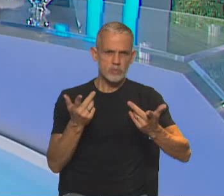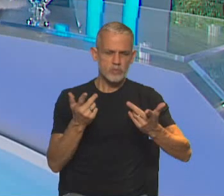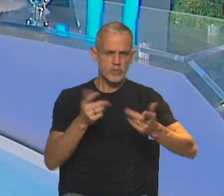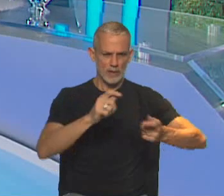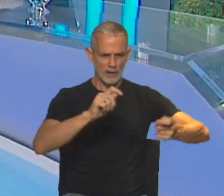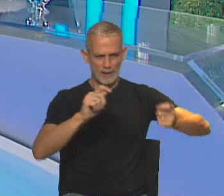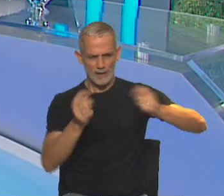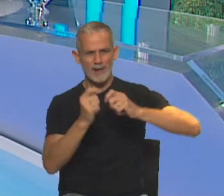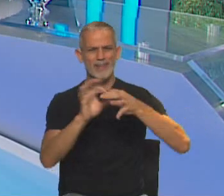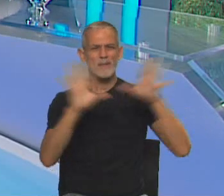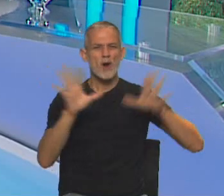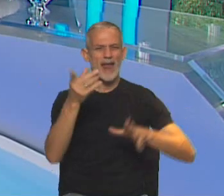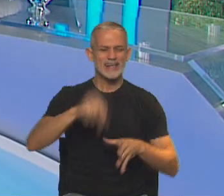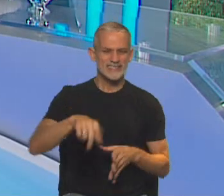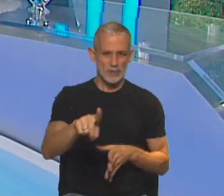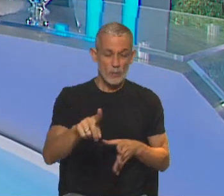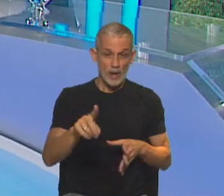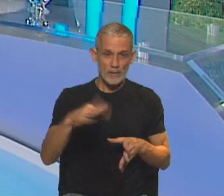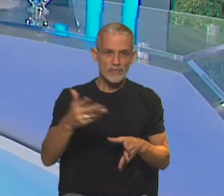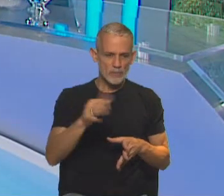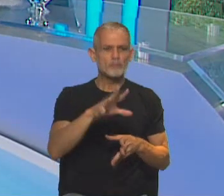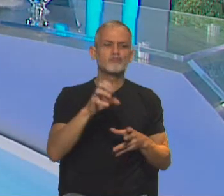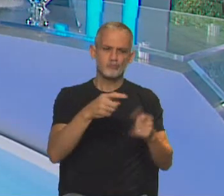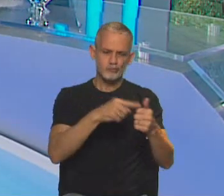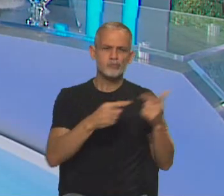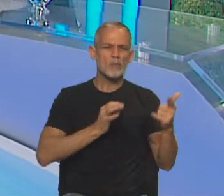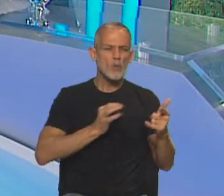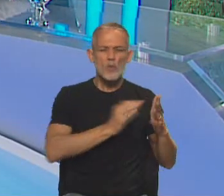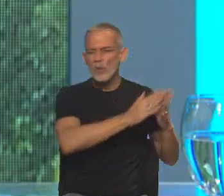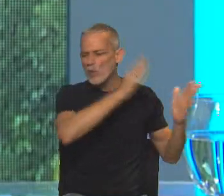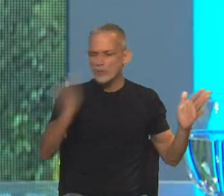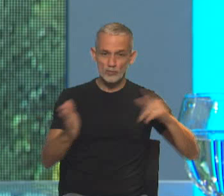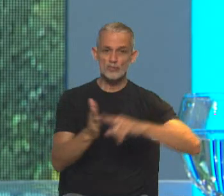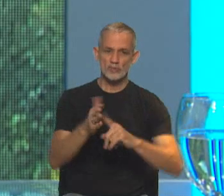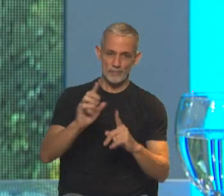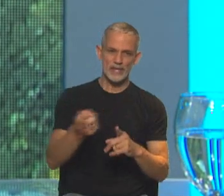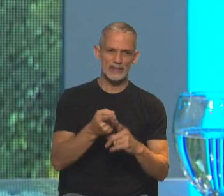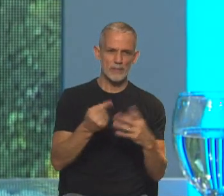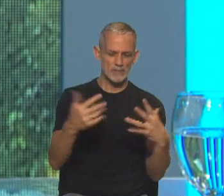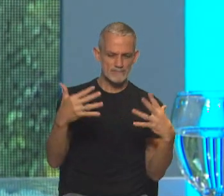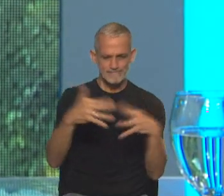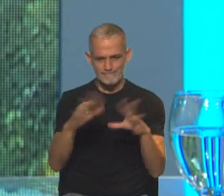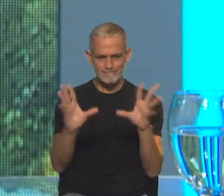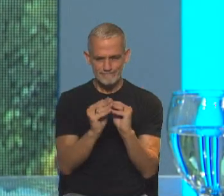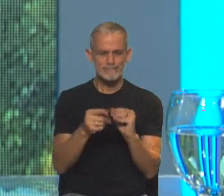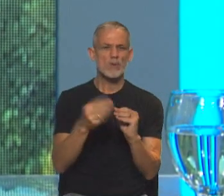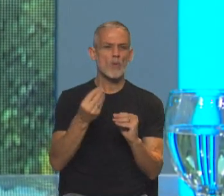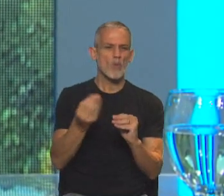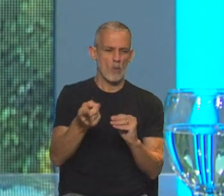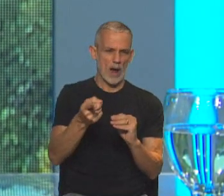transición democrática, ¿no? Y que después son sí tomados muchísimos años después, también en una conjunción que empieza a haber entre